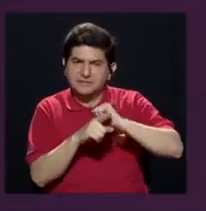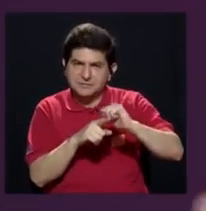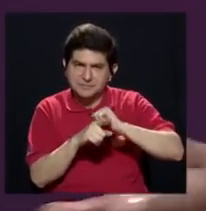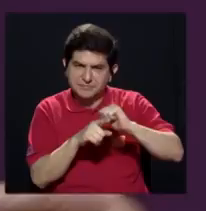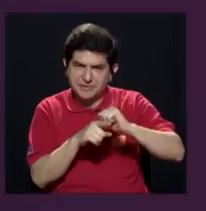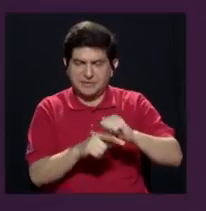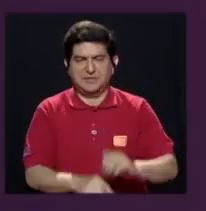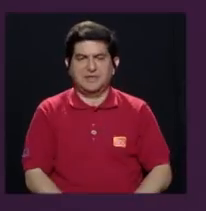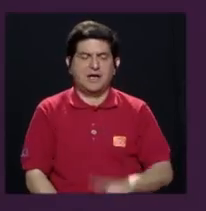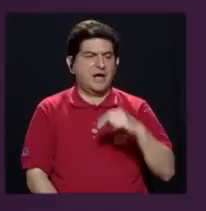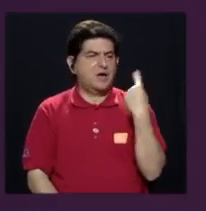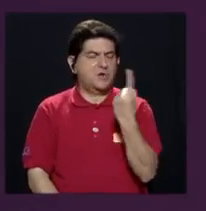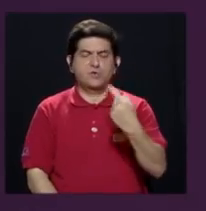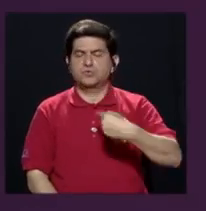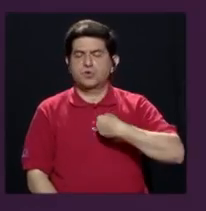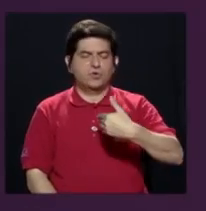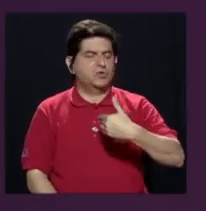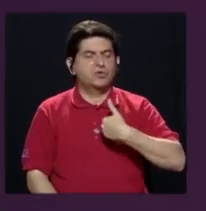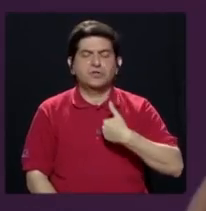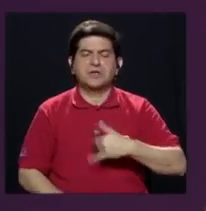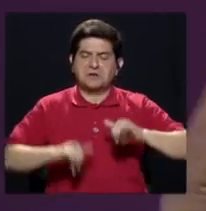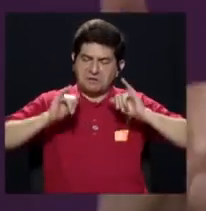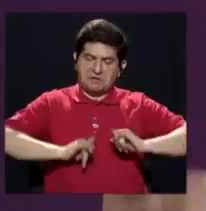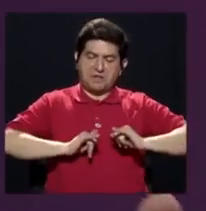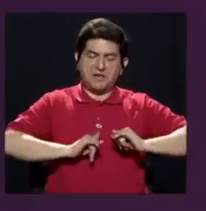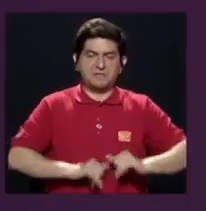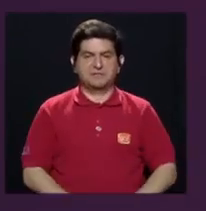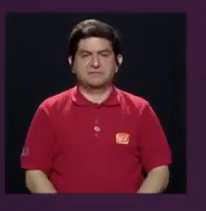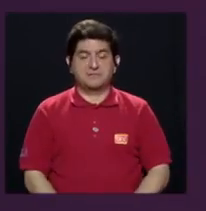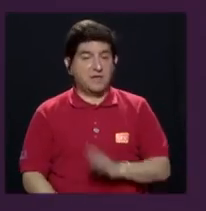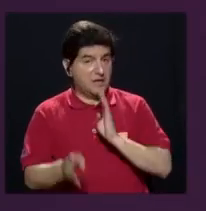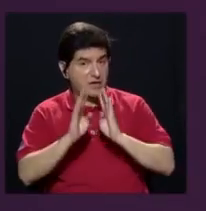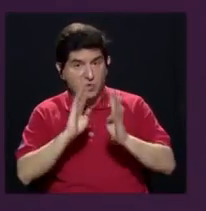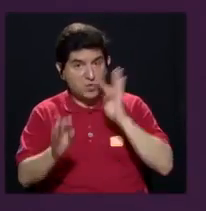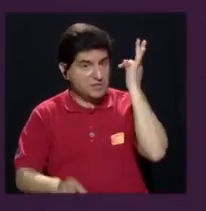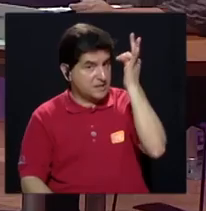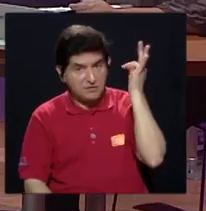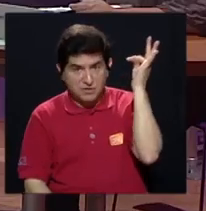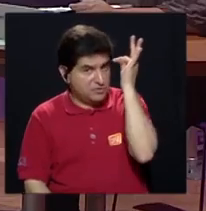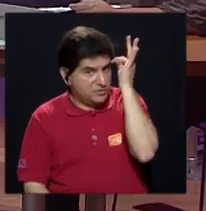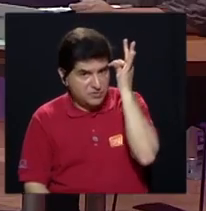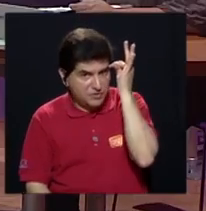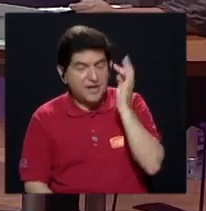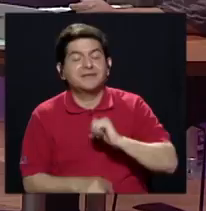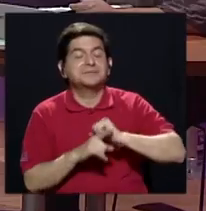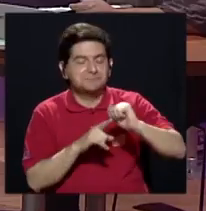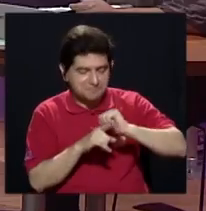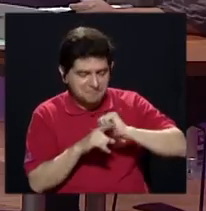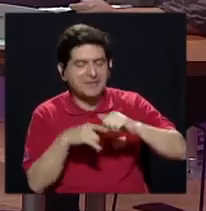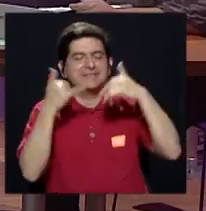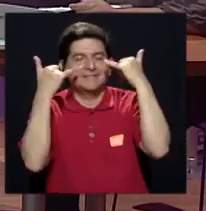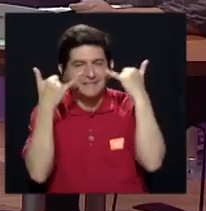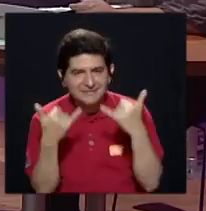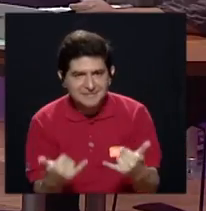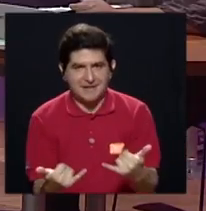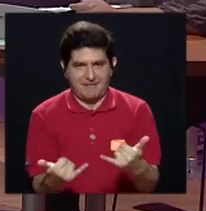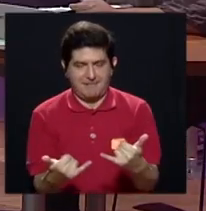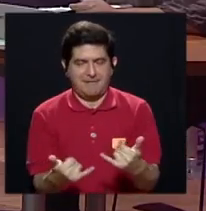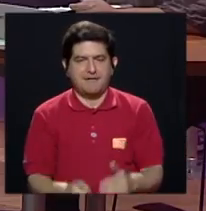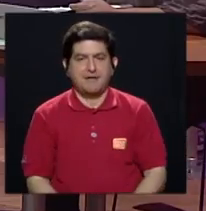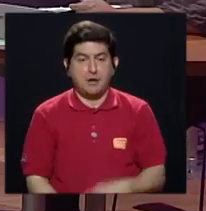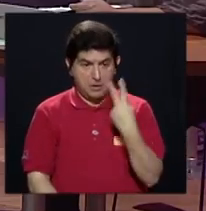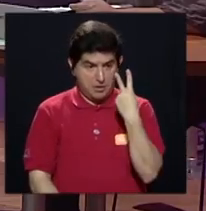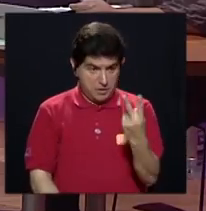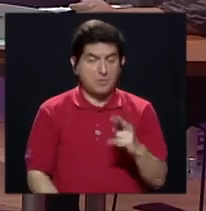que no Solo lo reciba yo y ahí se quede porque no estamos hablando teórico lo estamos practicando ya y estamos viendo